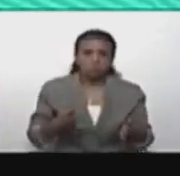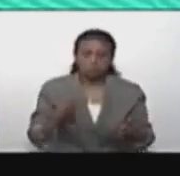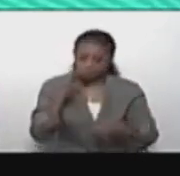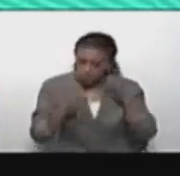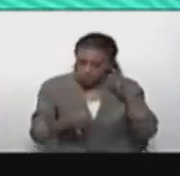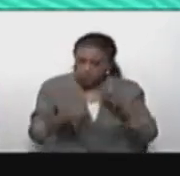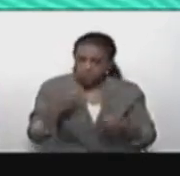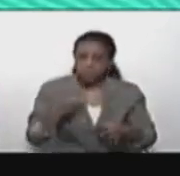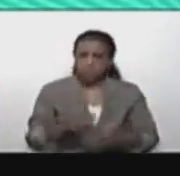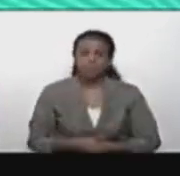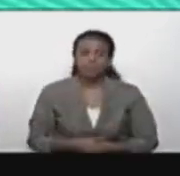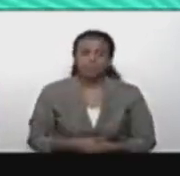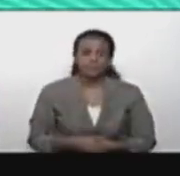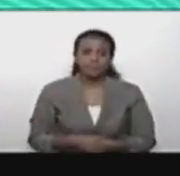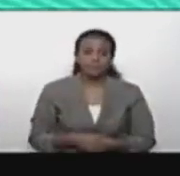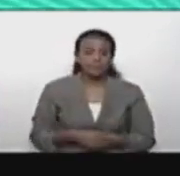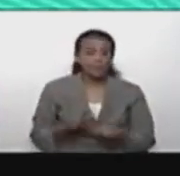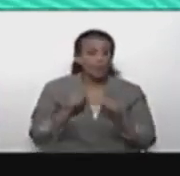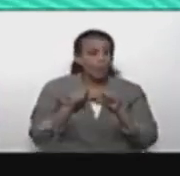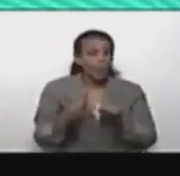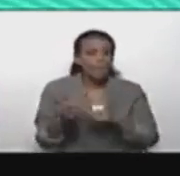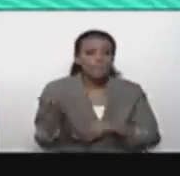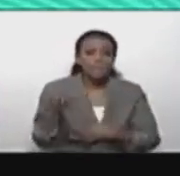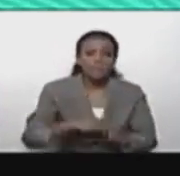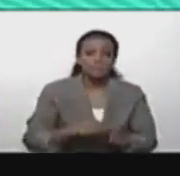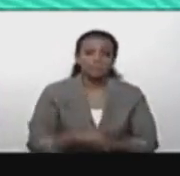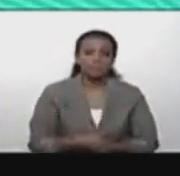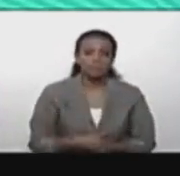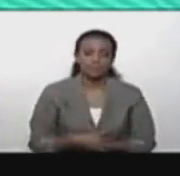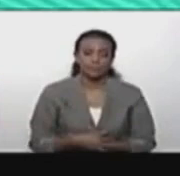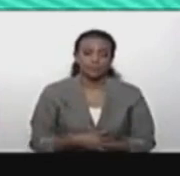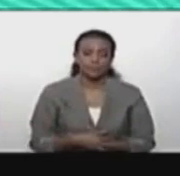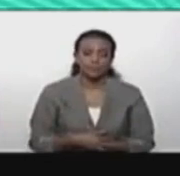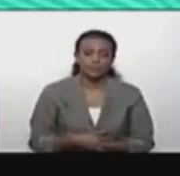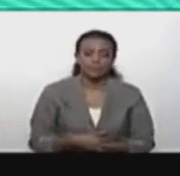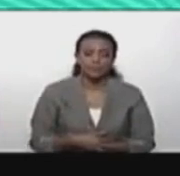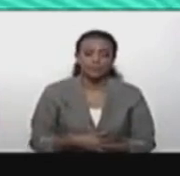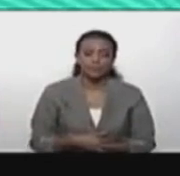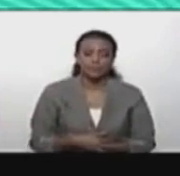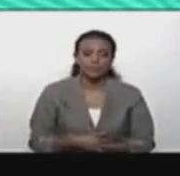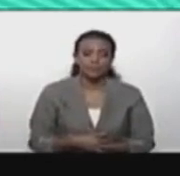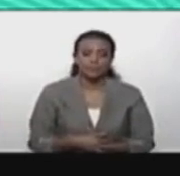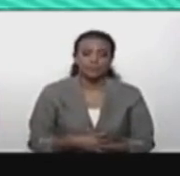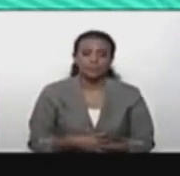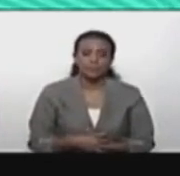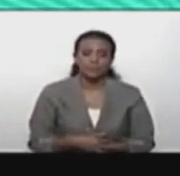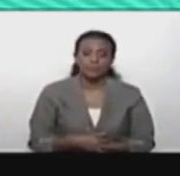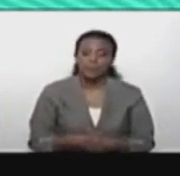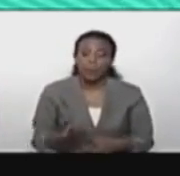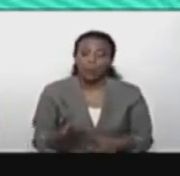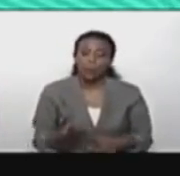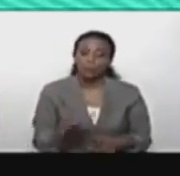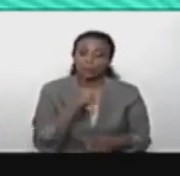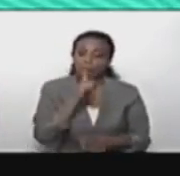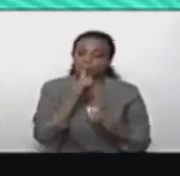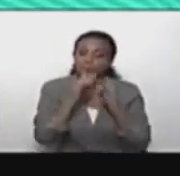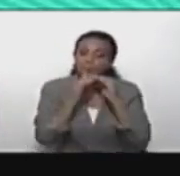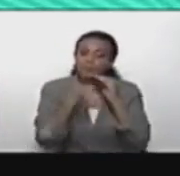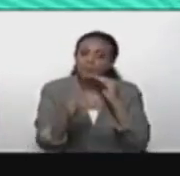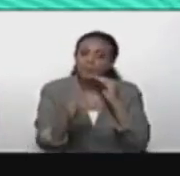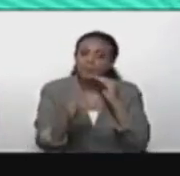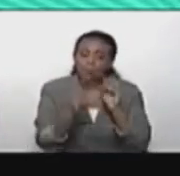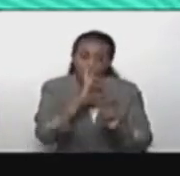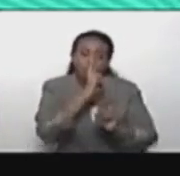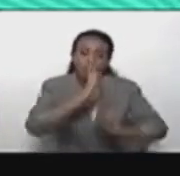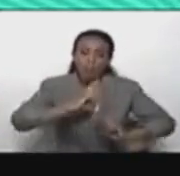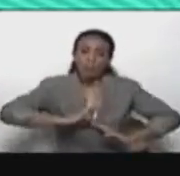justicia. Y seguiremos avanzando, seguiremos avanzando. No digo más, porque